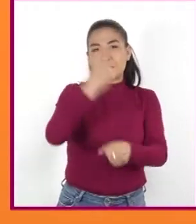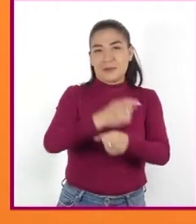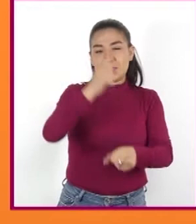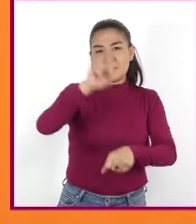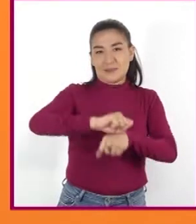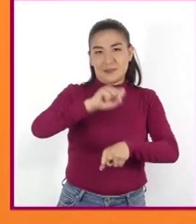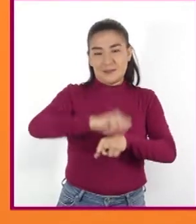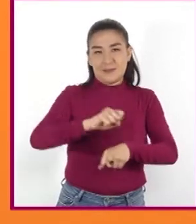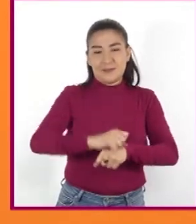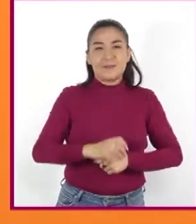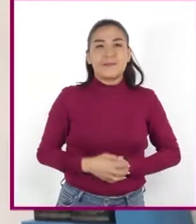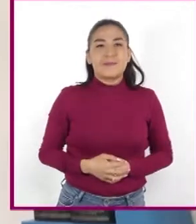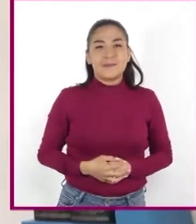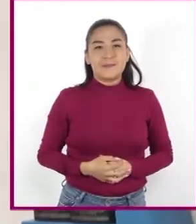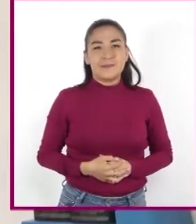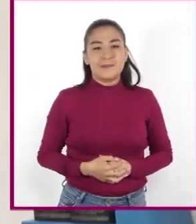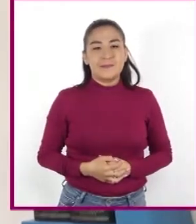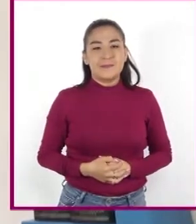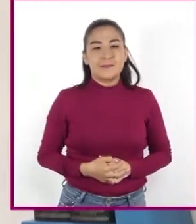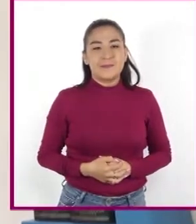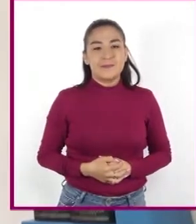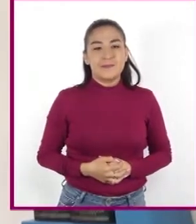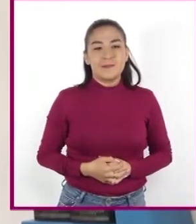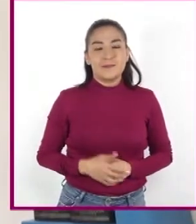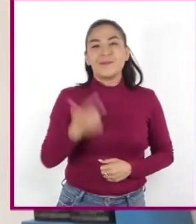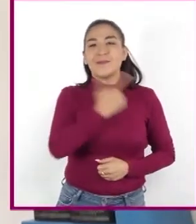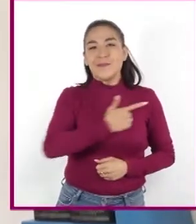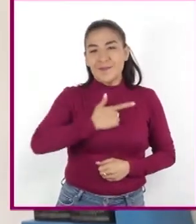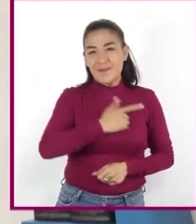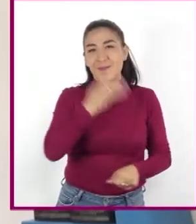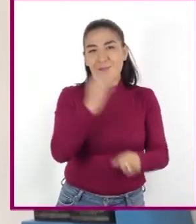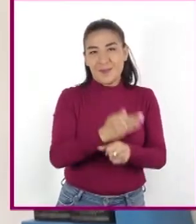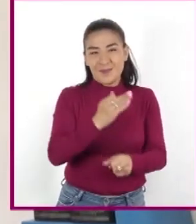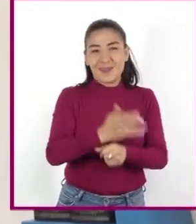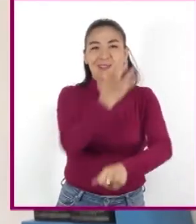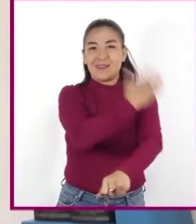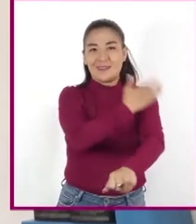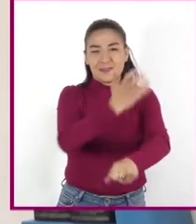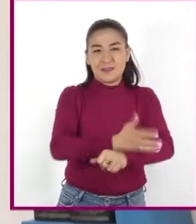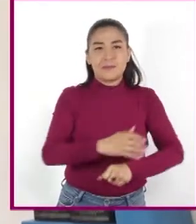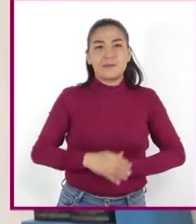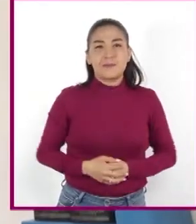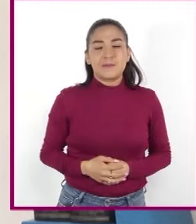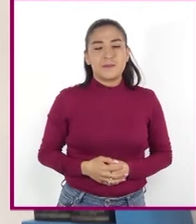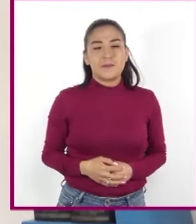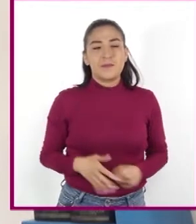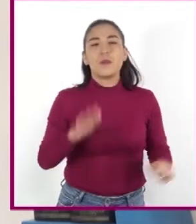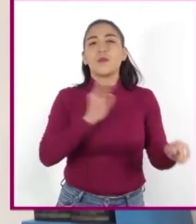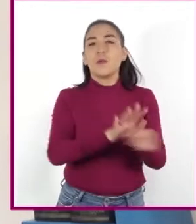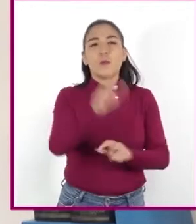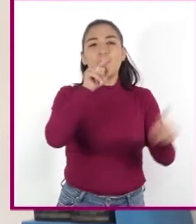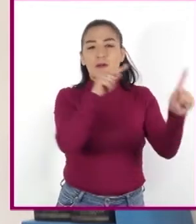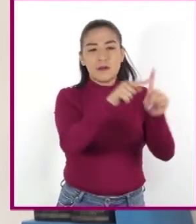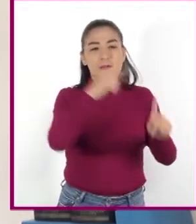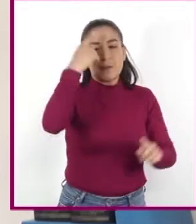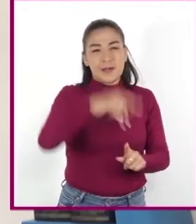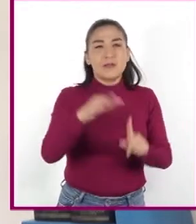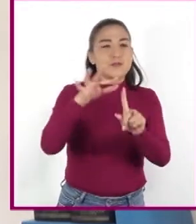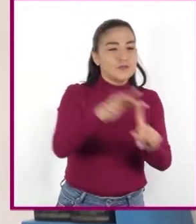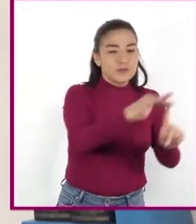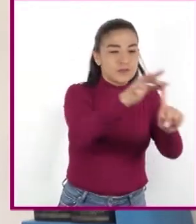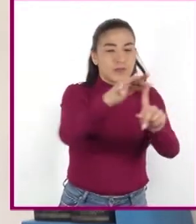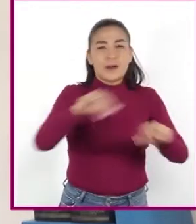de educación secundaria. Nos da mucho gusto que nos acompañen. El propósito que guiará nuestra dinámica de